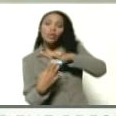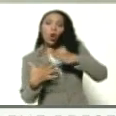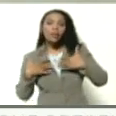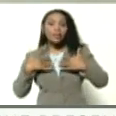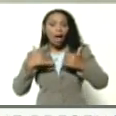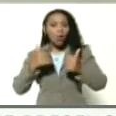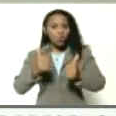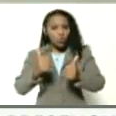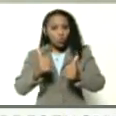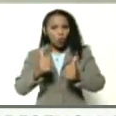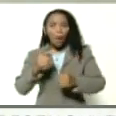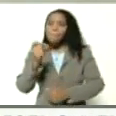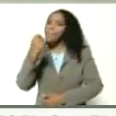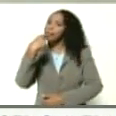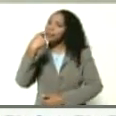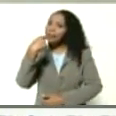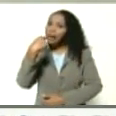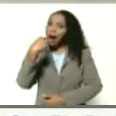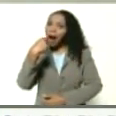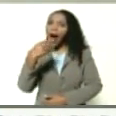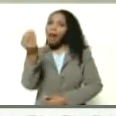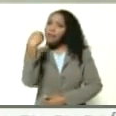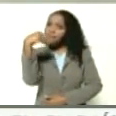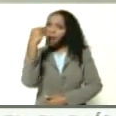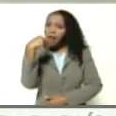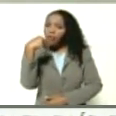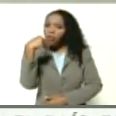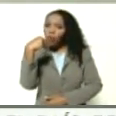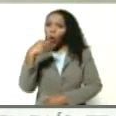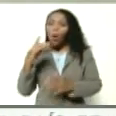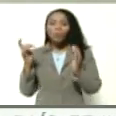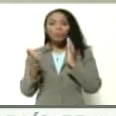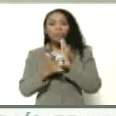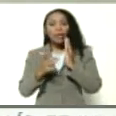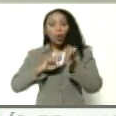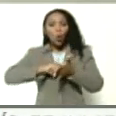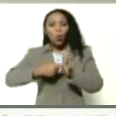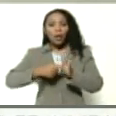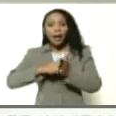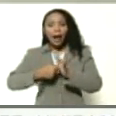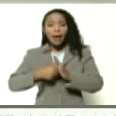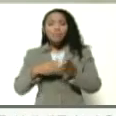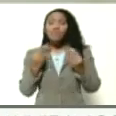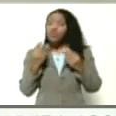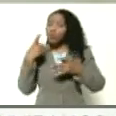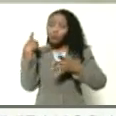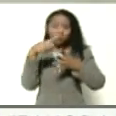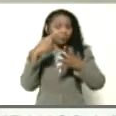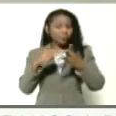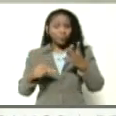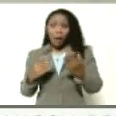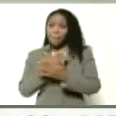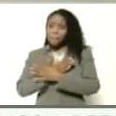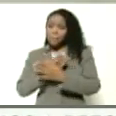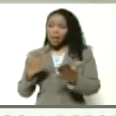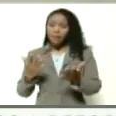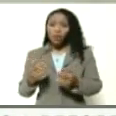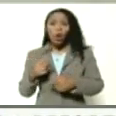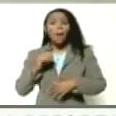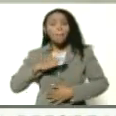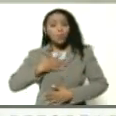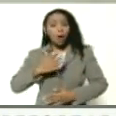salud, medicinas, alimentos, tecnología y muchos otros beneficios que